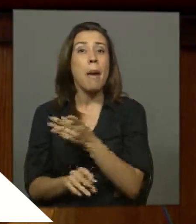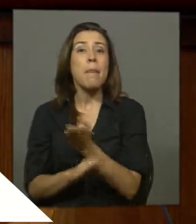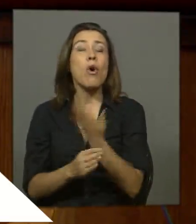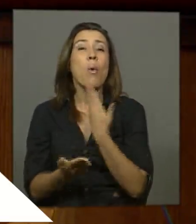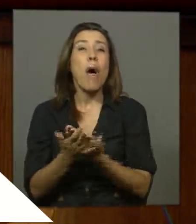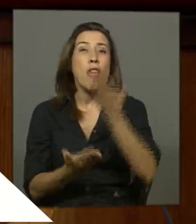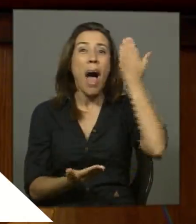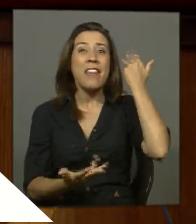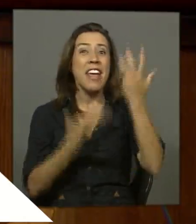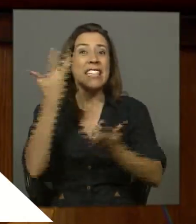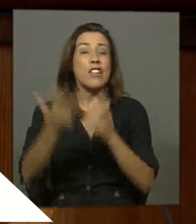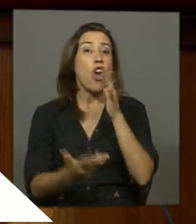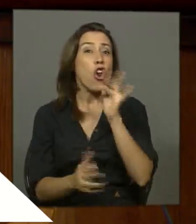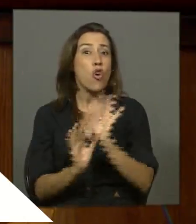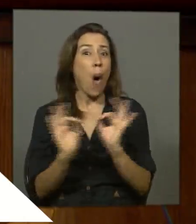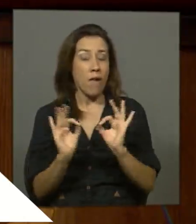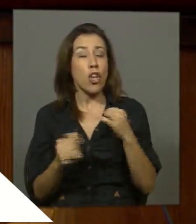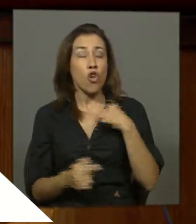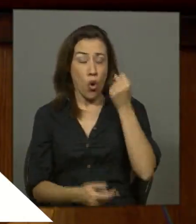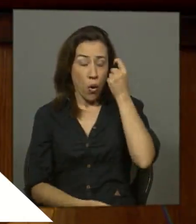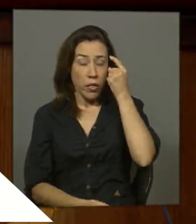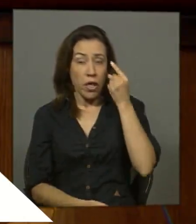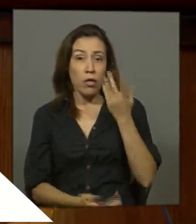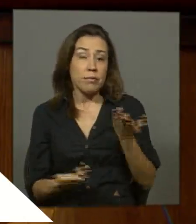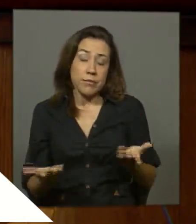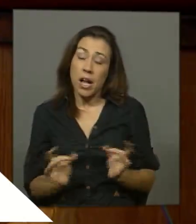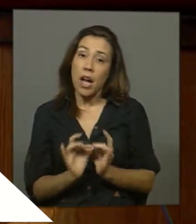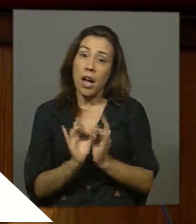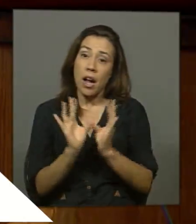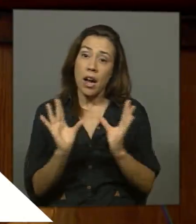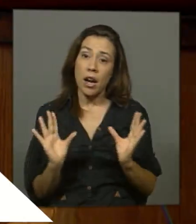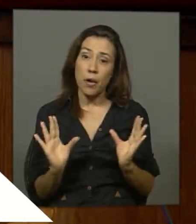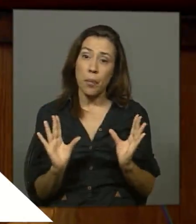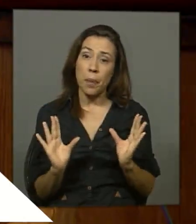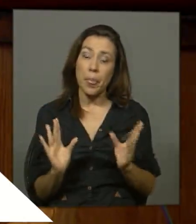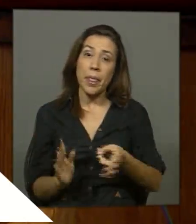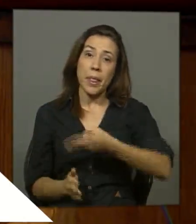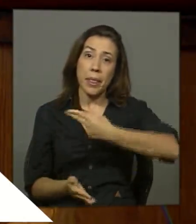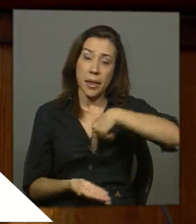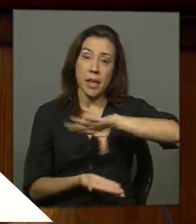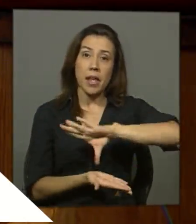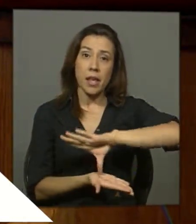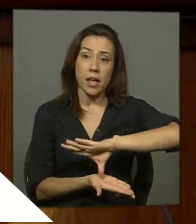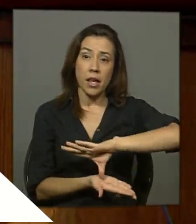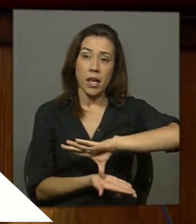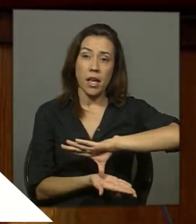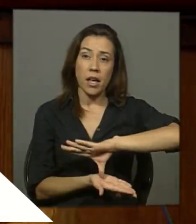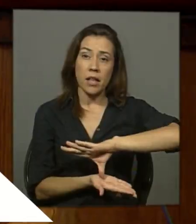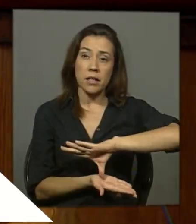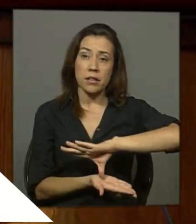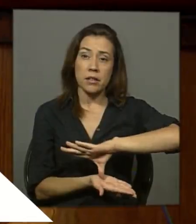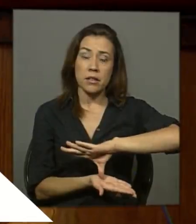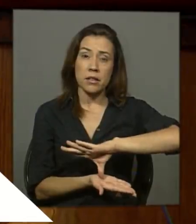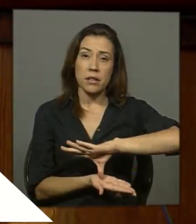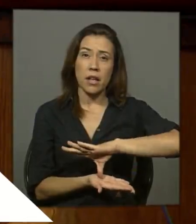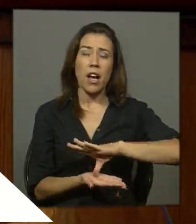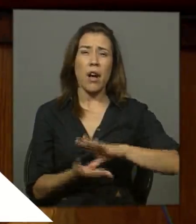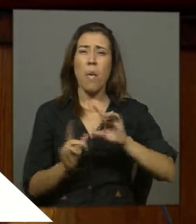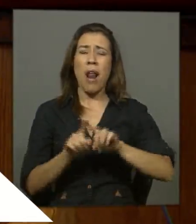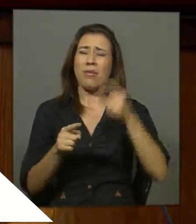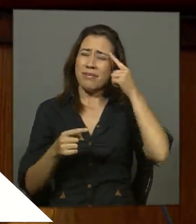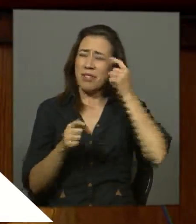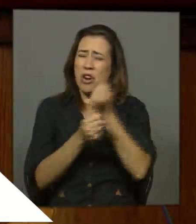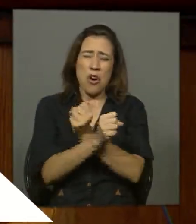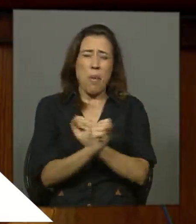emergencia no estaba ocurriendo y Desde luego por lo tanto nuestro país Eh no podría entender